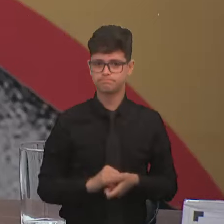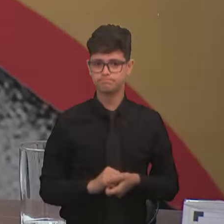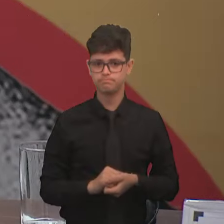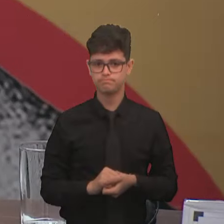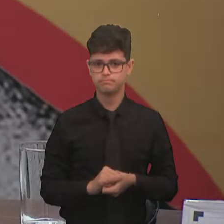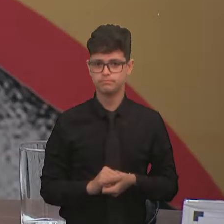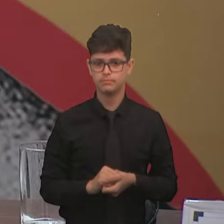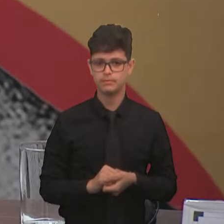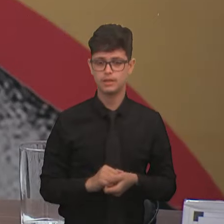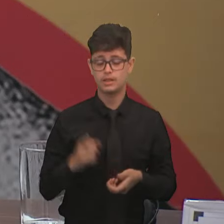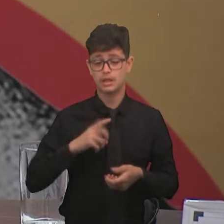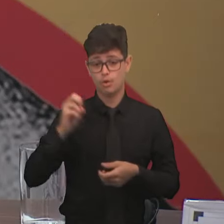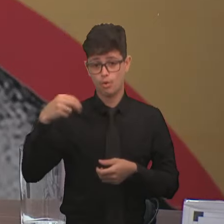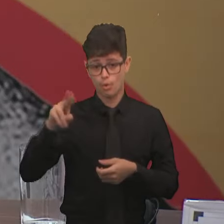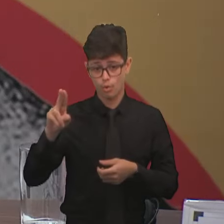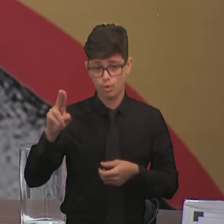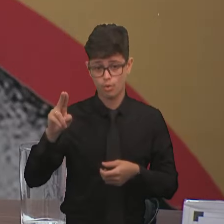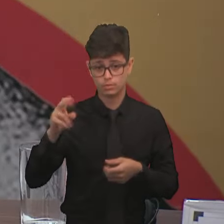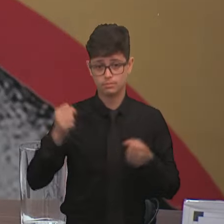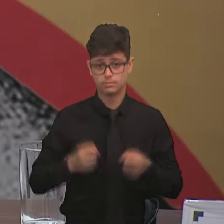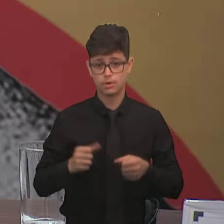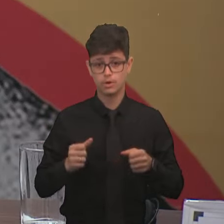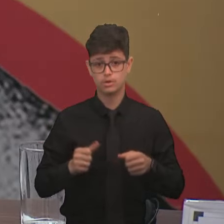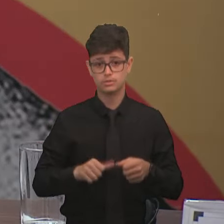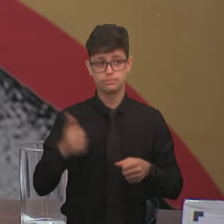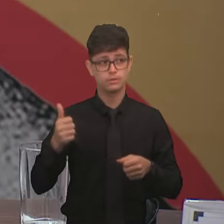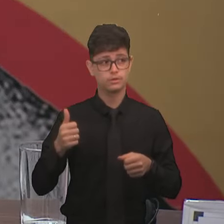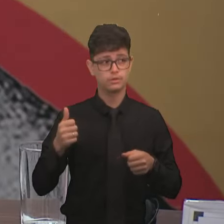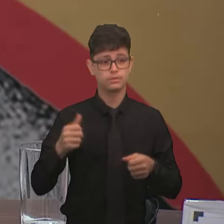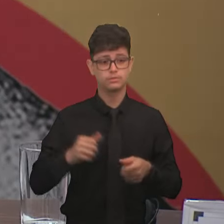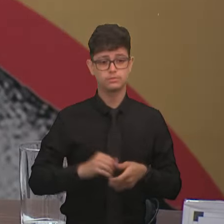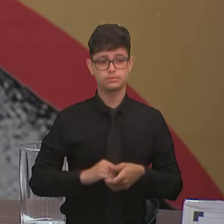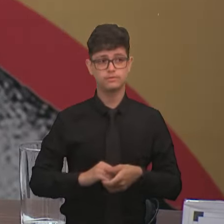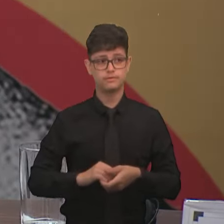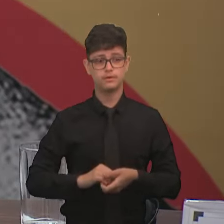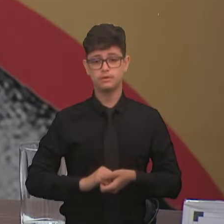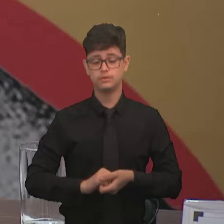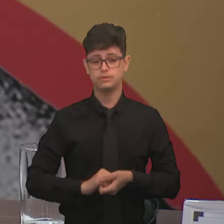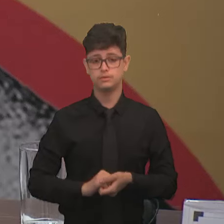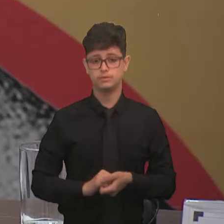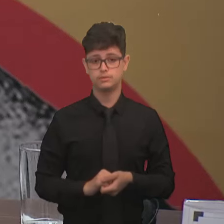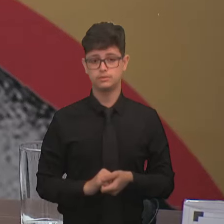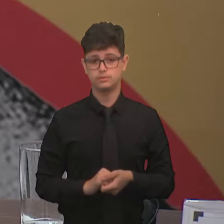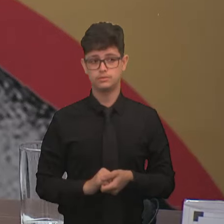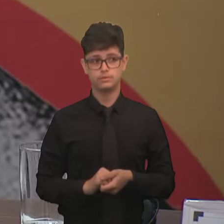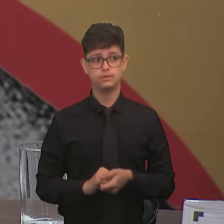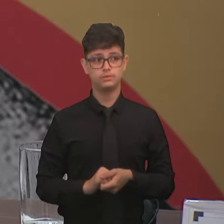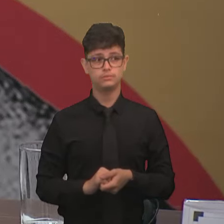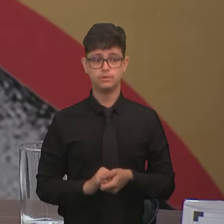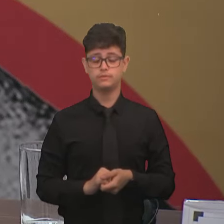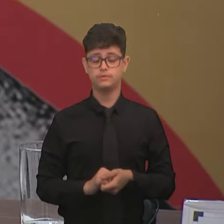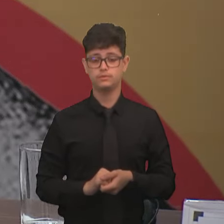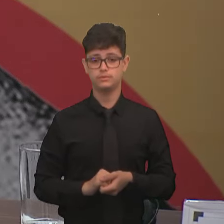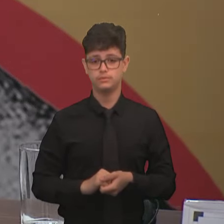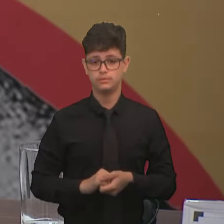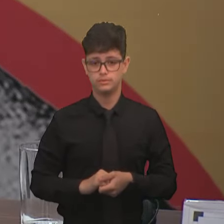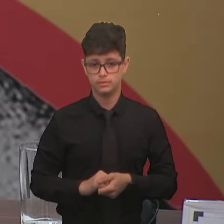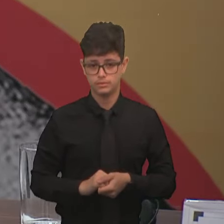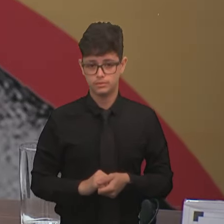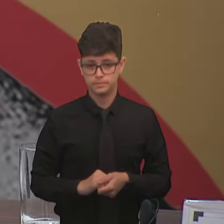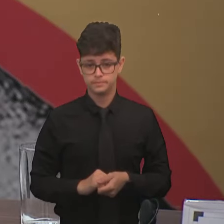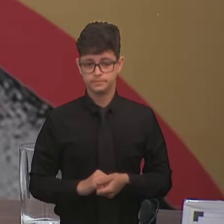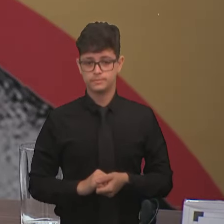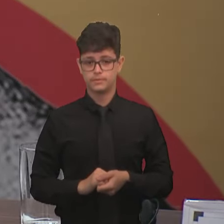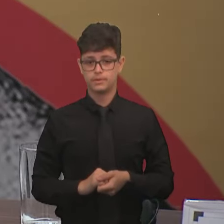la resolución de la Organización de las Naciones Unidas liderada por Estados Unidos bajo la promoción de sistemas de inteligencia artificial